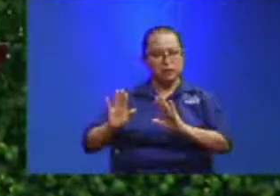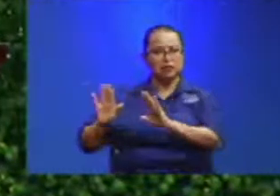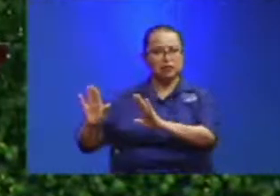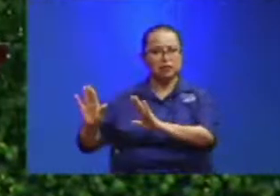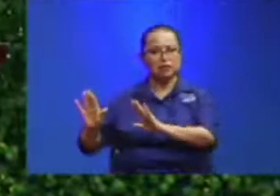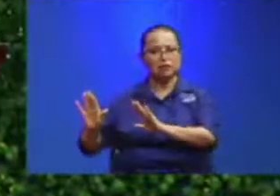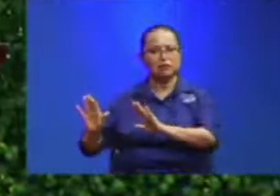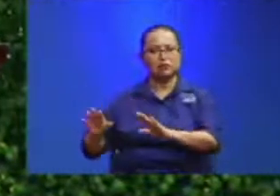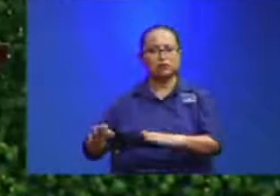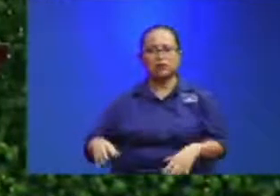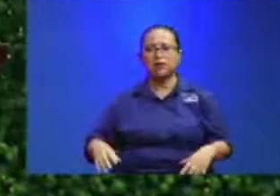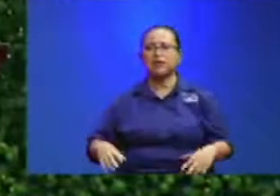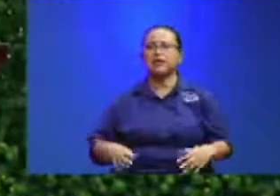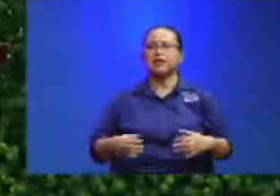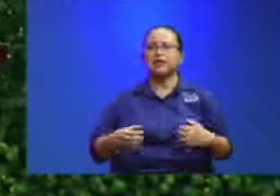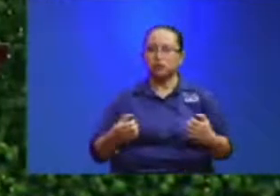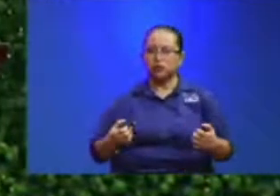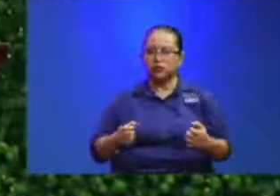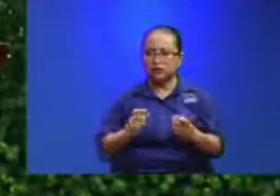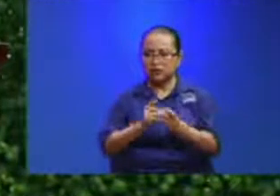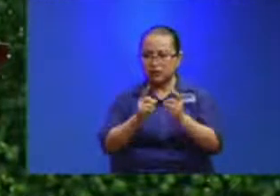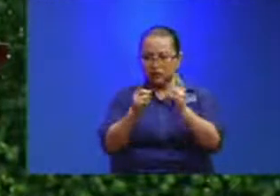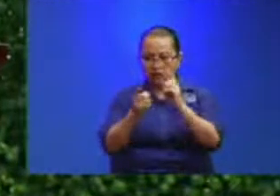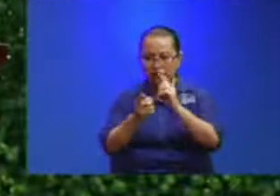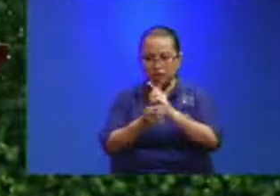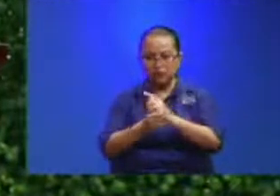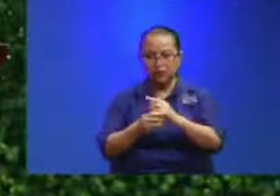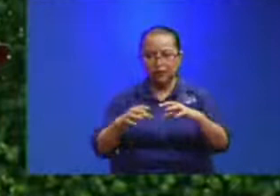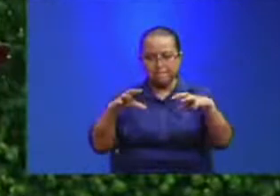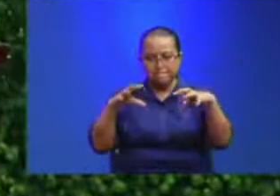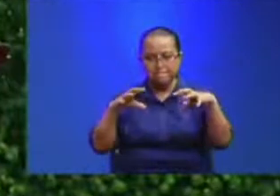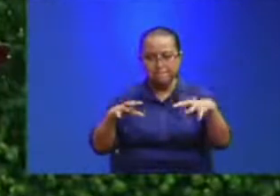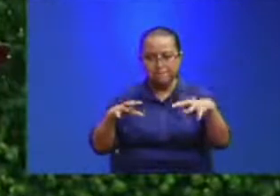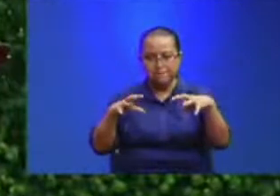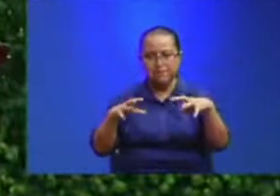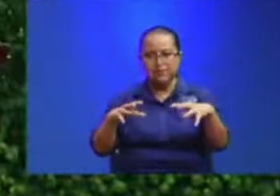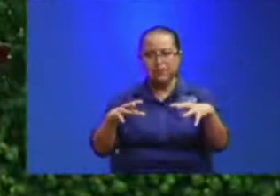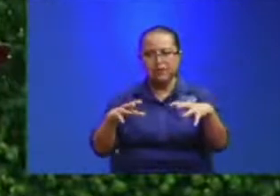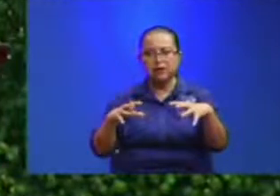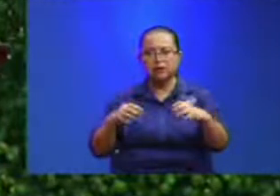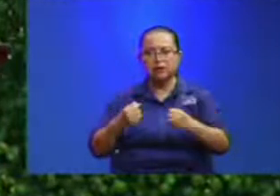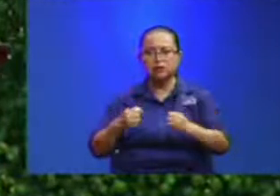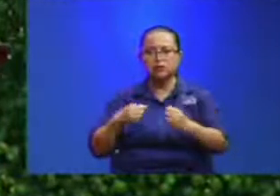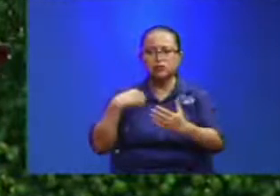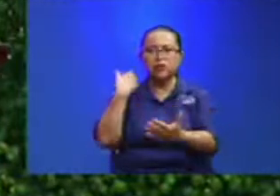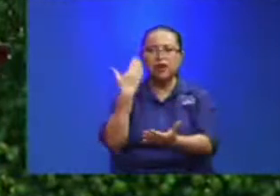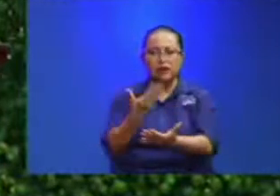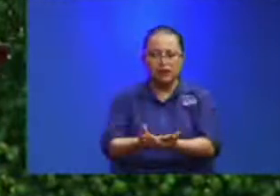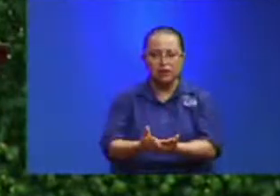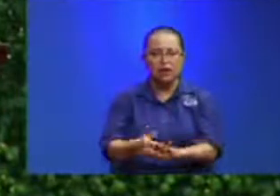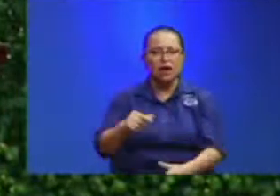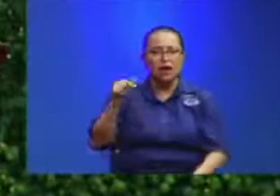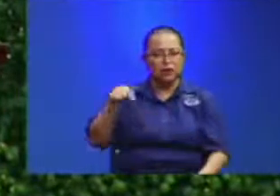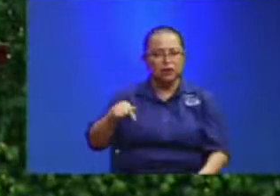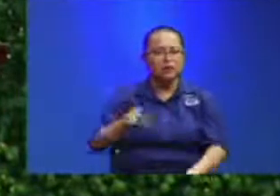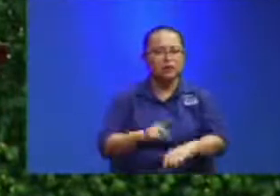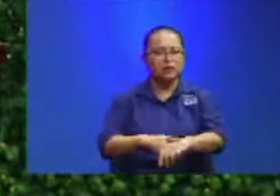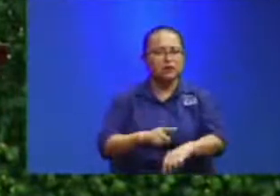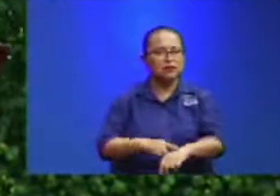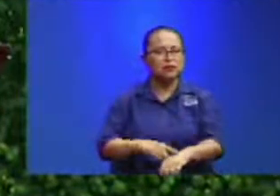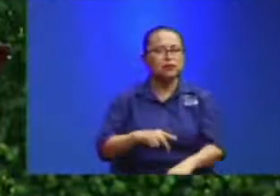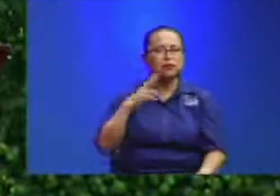piedra de tropiezo para toda su vida yo lo admiro ahora y y me